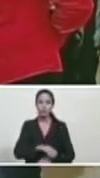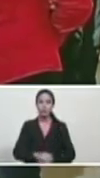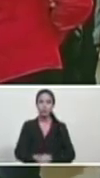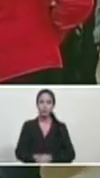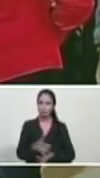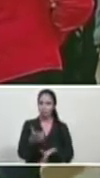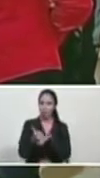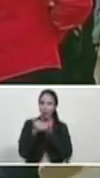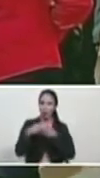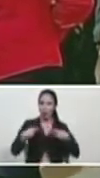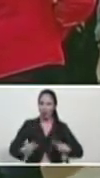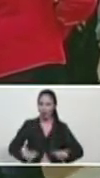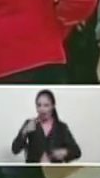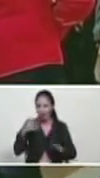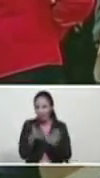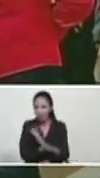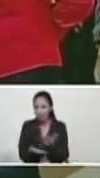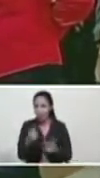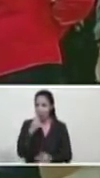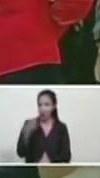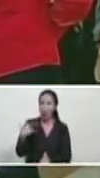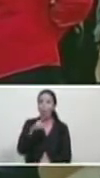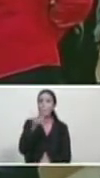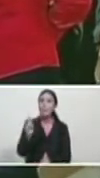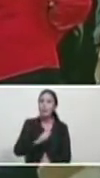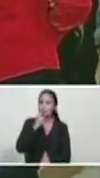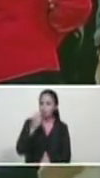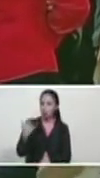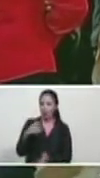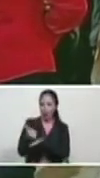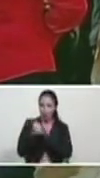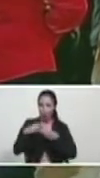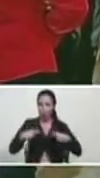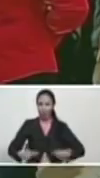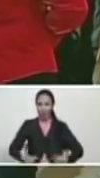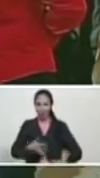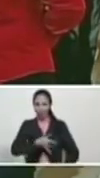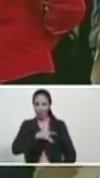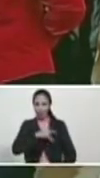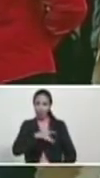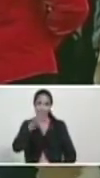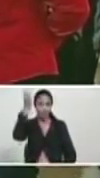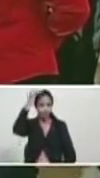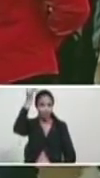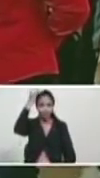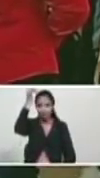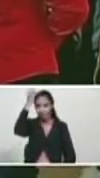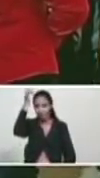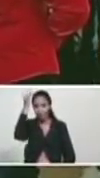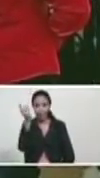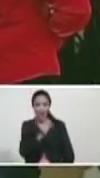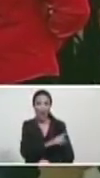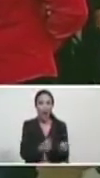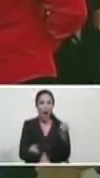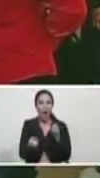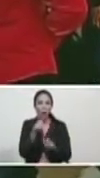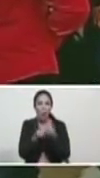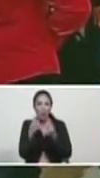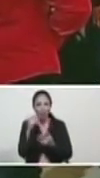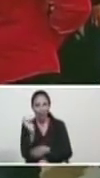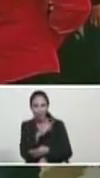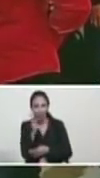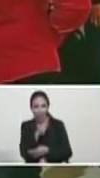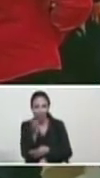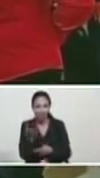ayuda humanitaria que el mundo vio hace un mes. Ayuda humanitaria, ni ayuda ni humanitaria. Un poco de comida podrida,